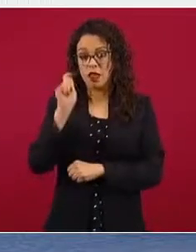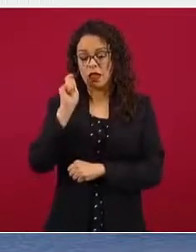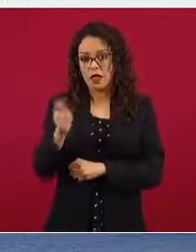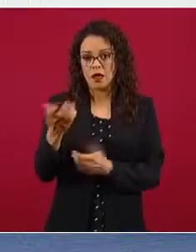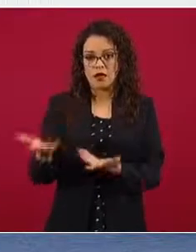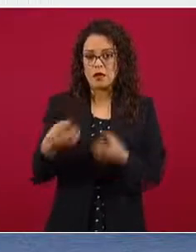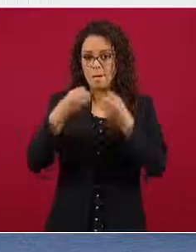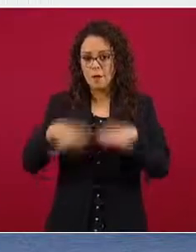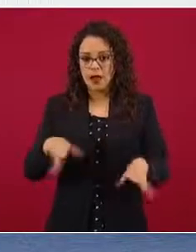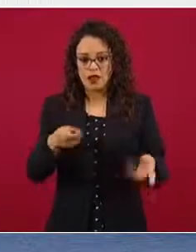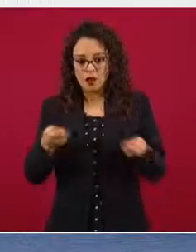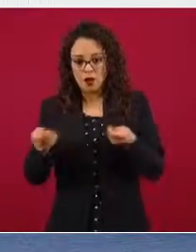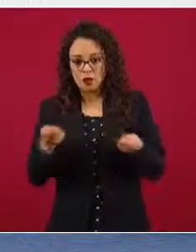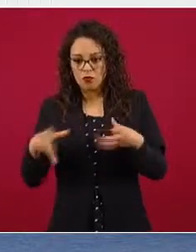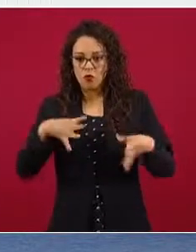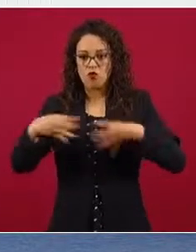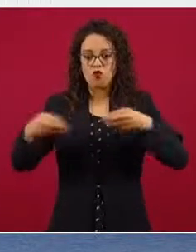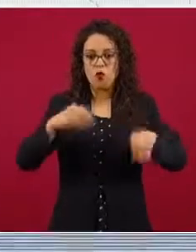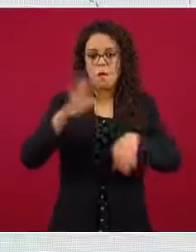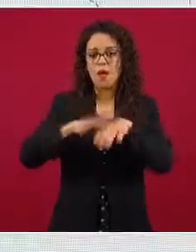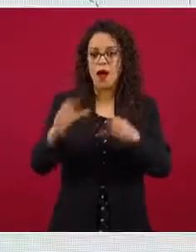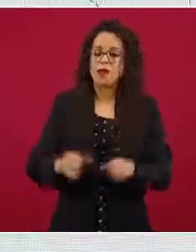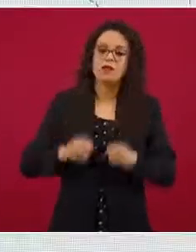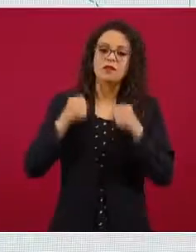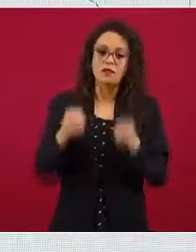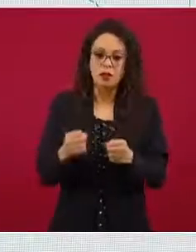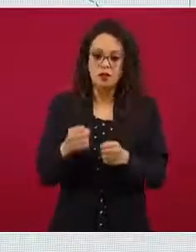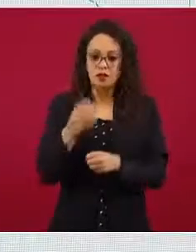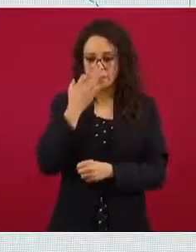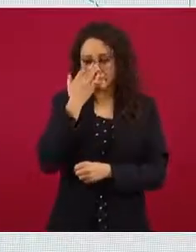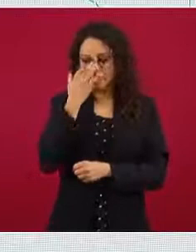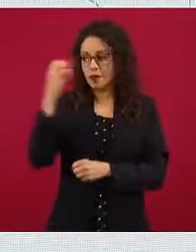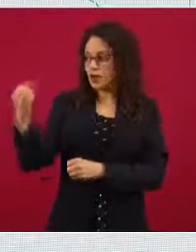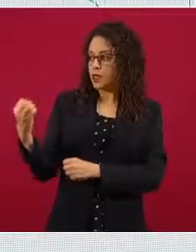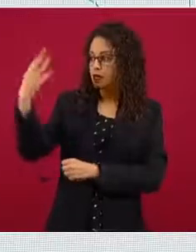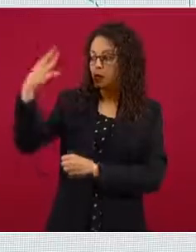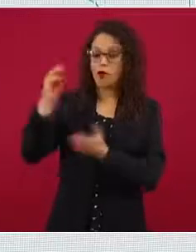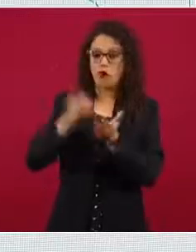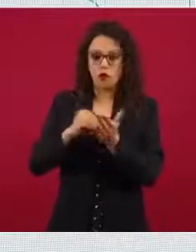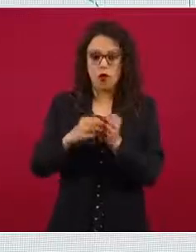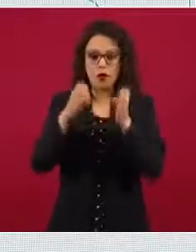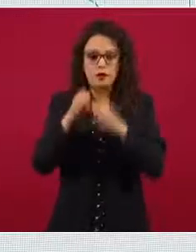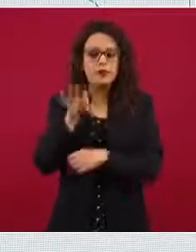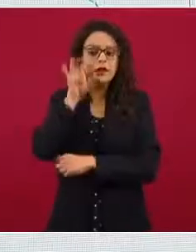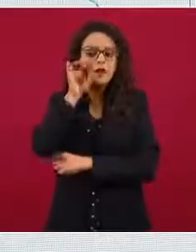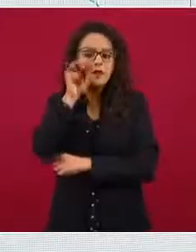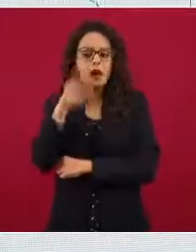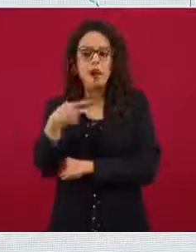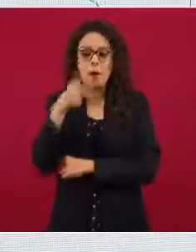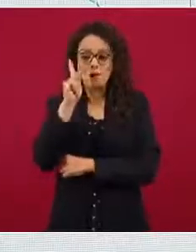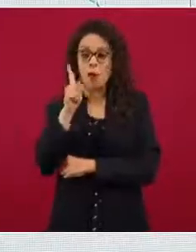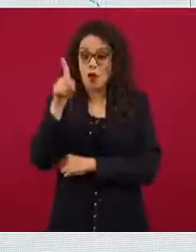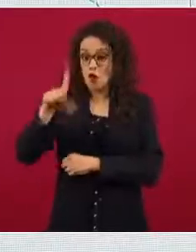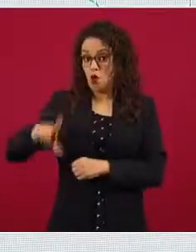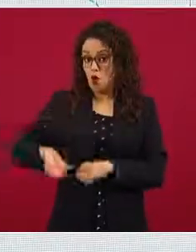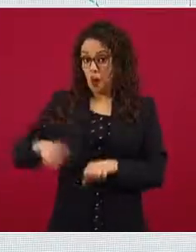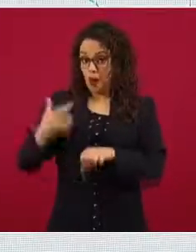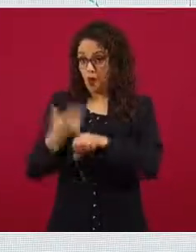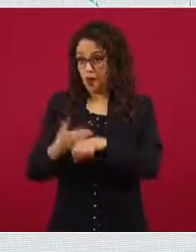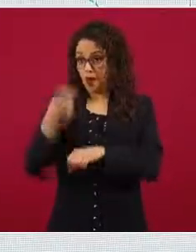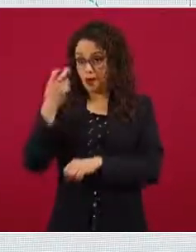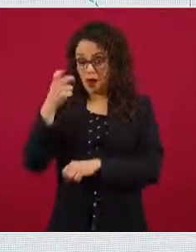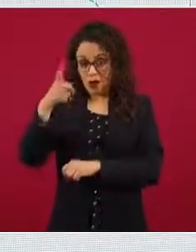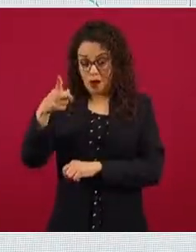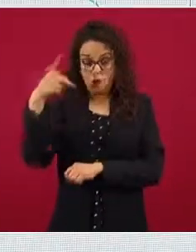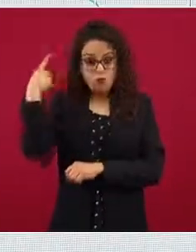descontrol. Insistimos, el semáforo de riesgo COVID todavía lo muestra en naranja, pero nos parece oportuno que el gobernador del estado